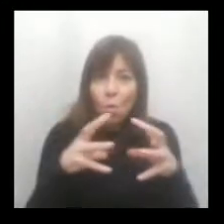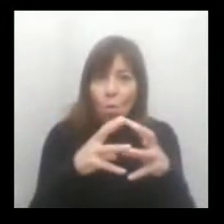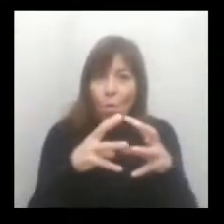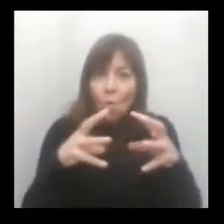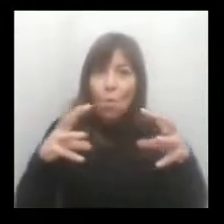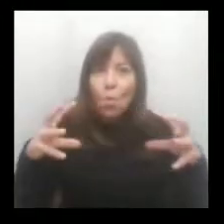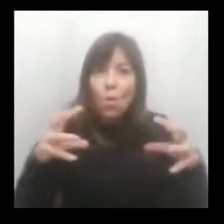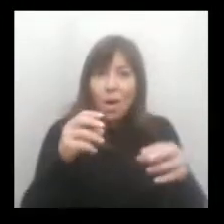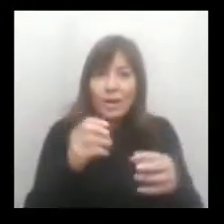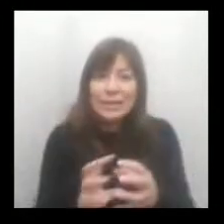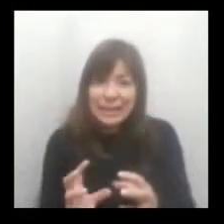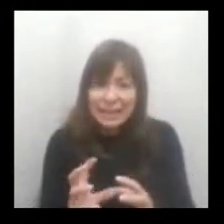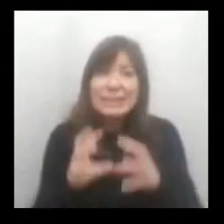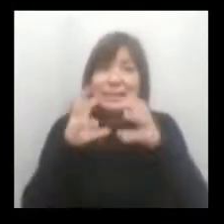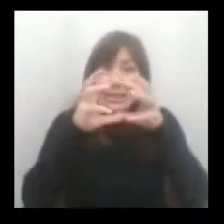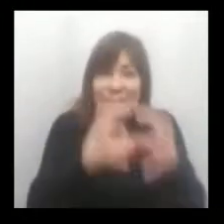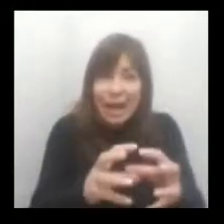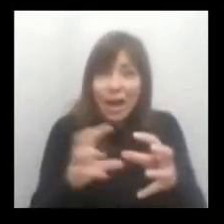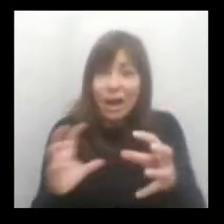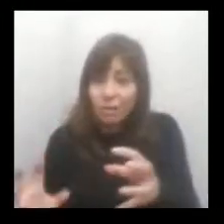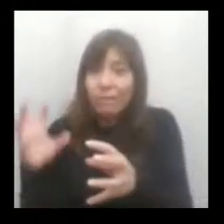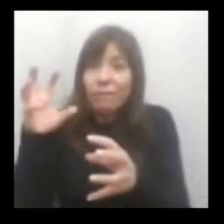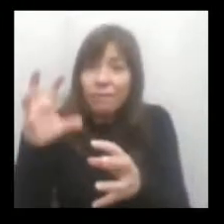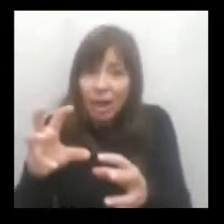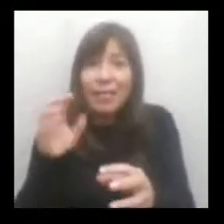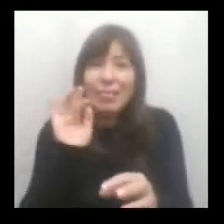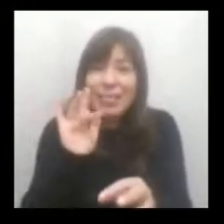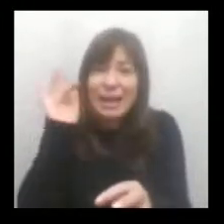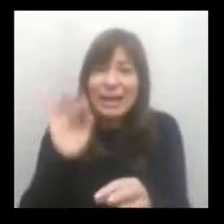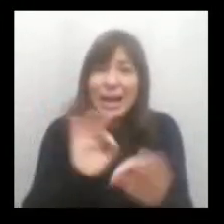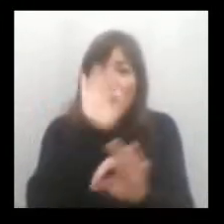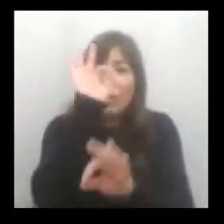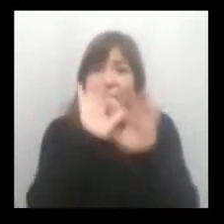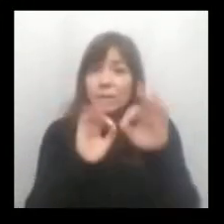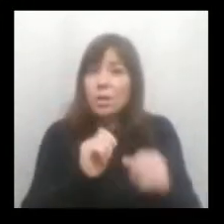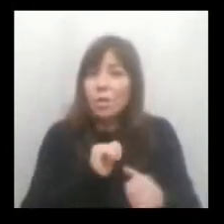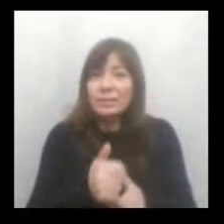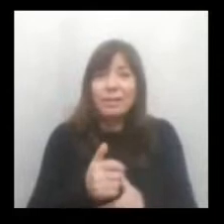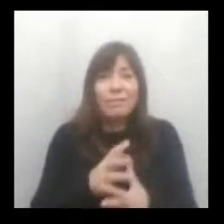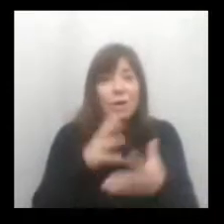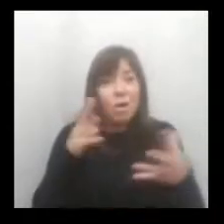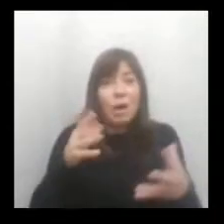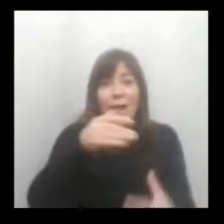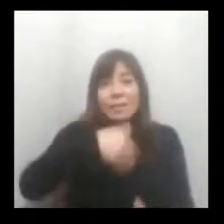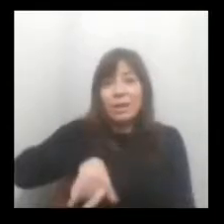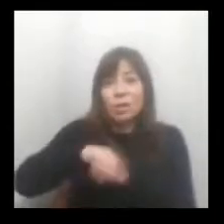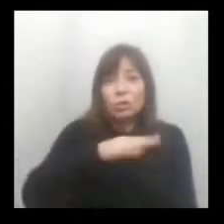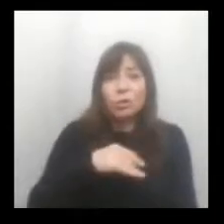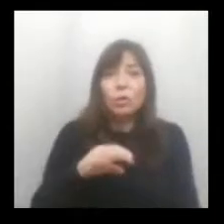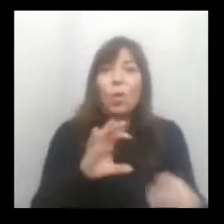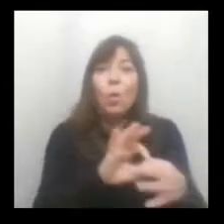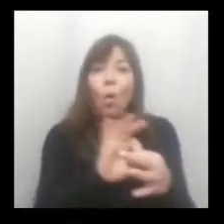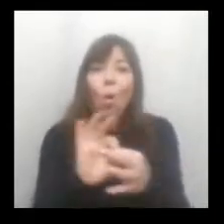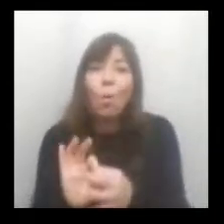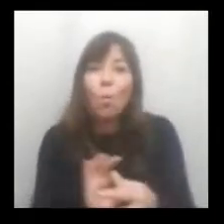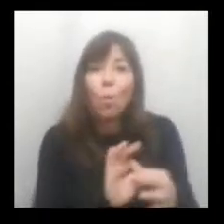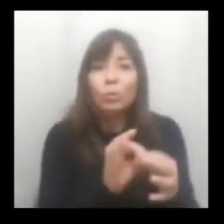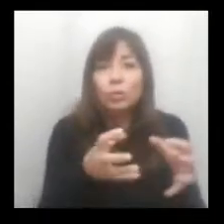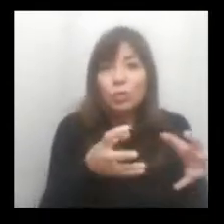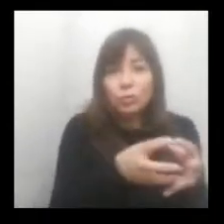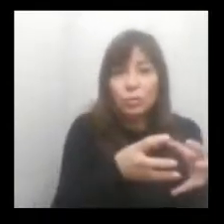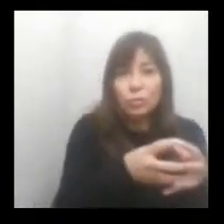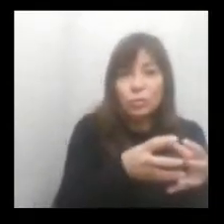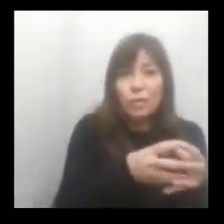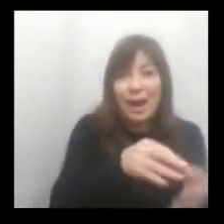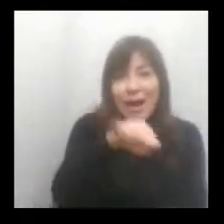época. Dado su delicado diseño y funcionamiento, tuvieron que trabajar en conjunto expertos estadounidenses y miembros del